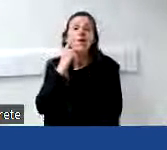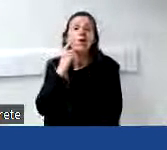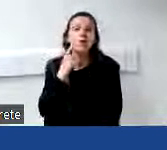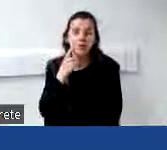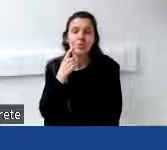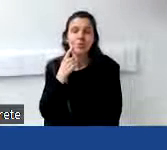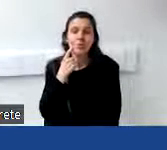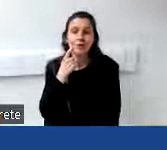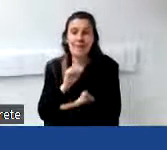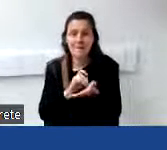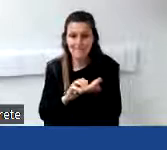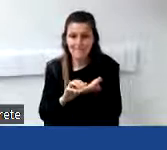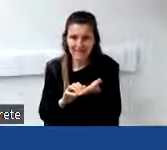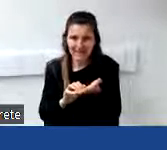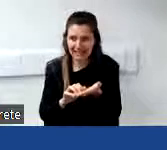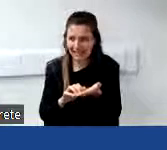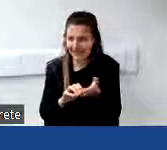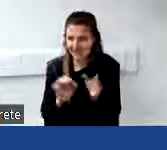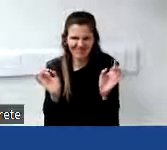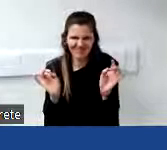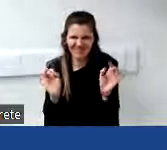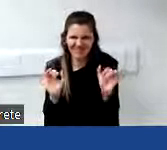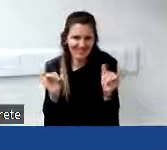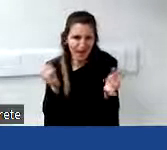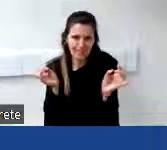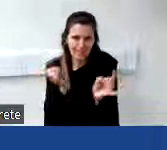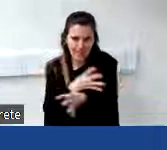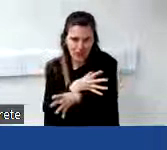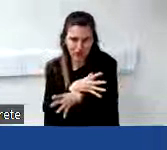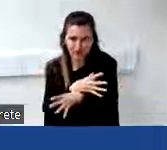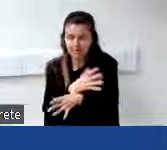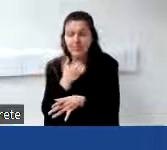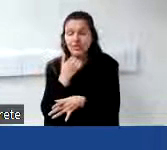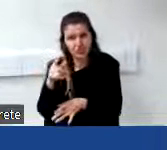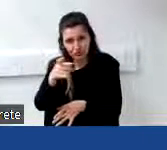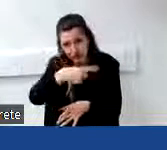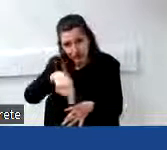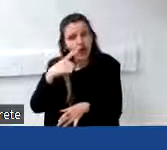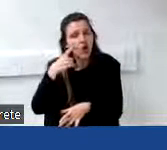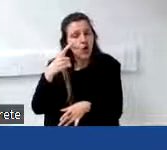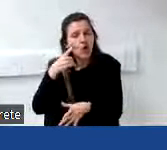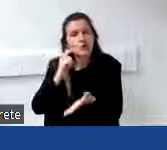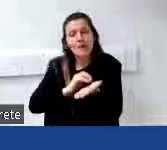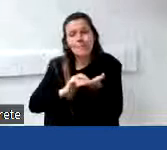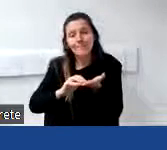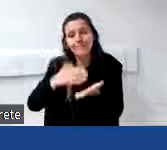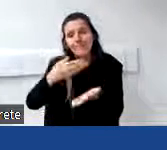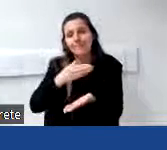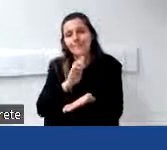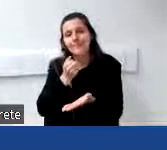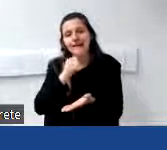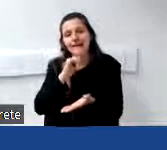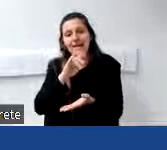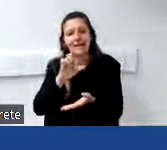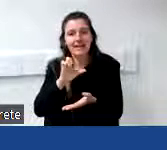las personas van a estar incluidas, ¿tá? El braille es, no sé si lo conocen, pero el braille es un sistema de lectoescritura en donde